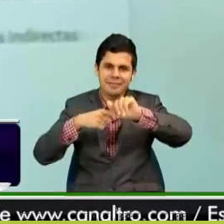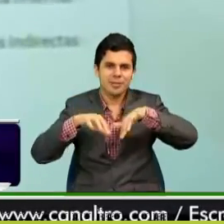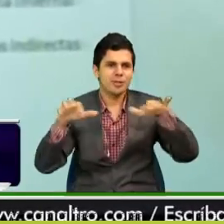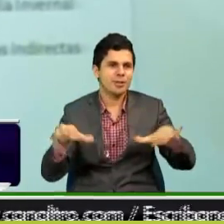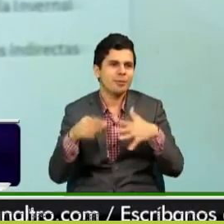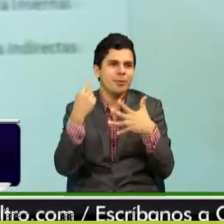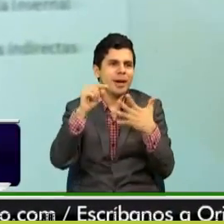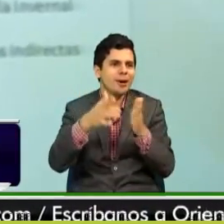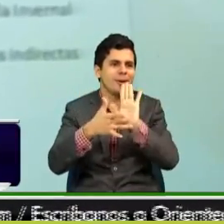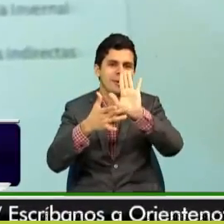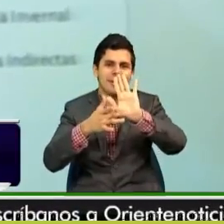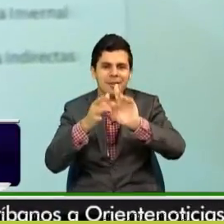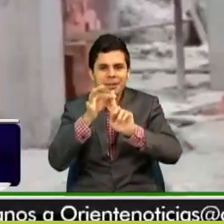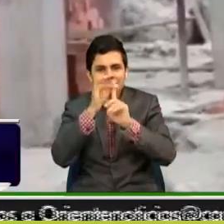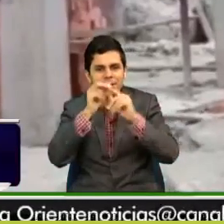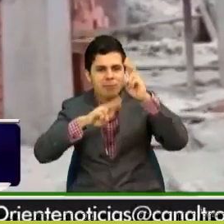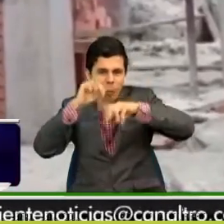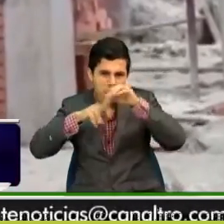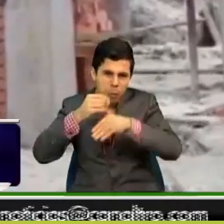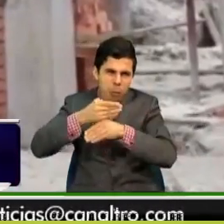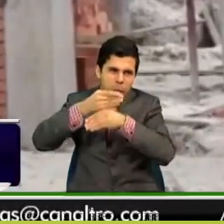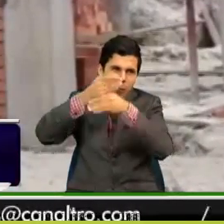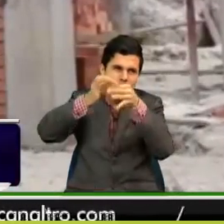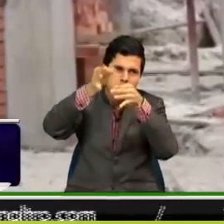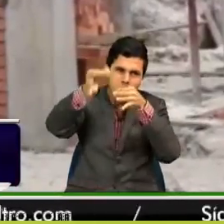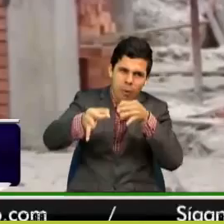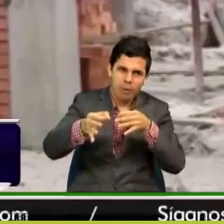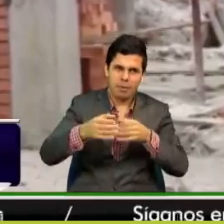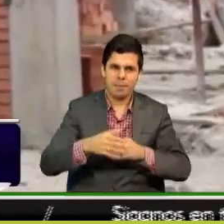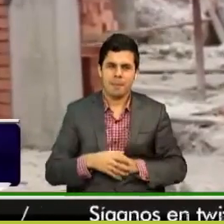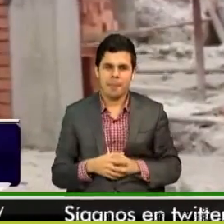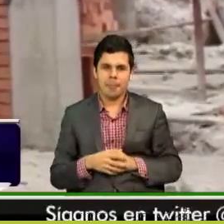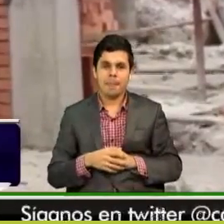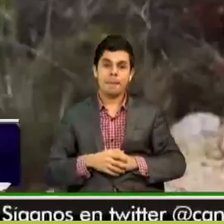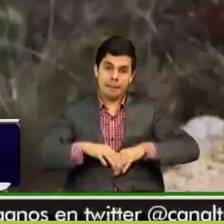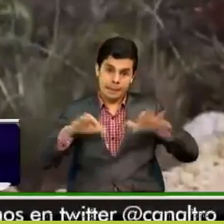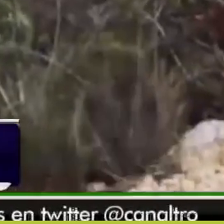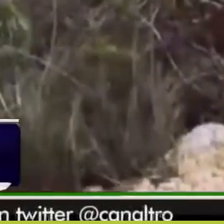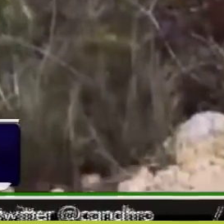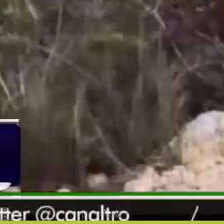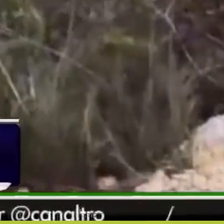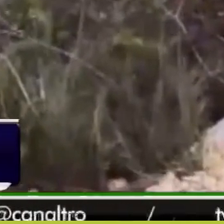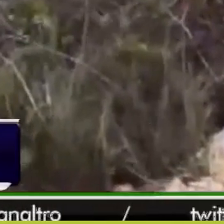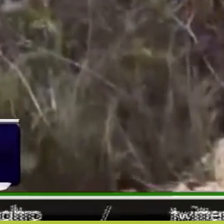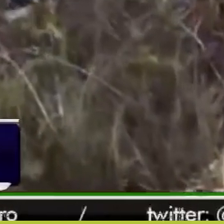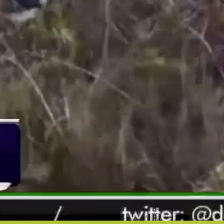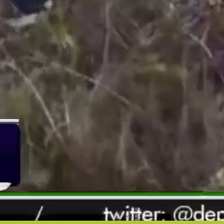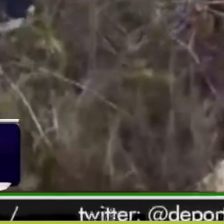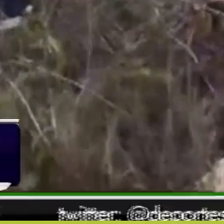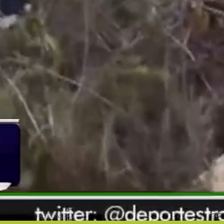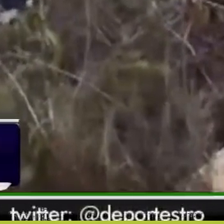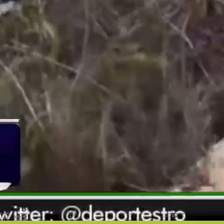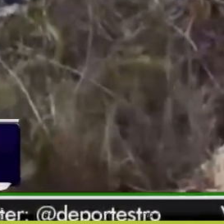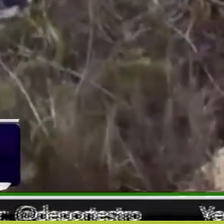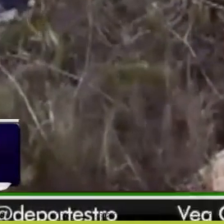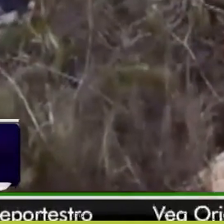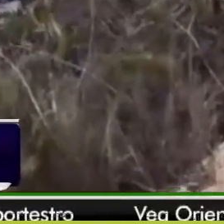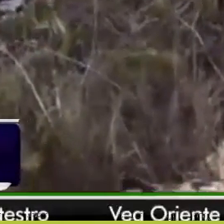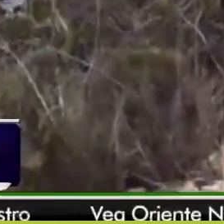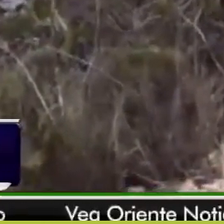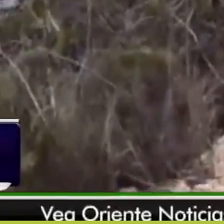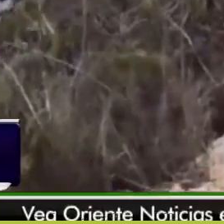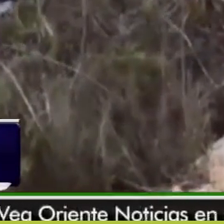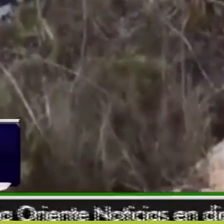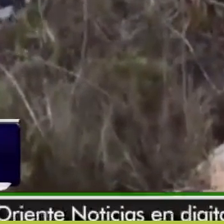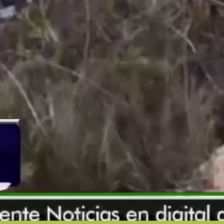tenido el gobierno nacional para la reconstrucción del municipio. Pero sin embargo hay temas que se quisieran de manejo interno. La situación de la mano de obra no